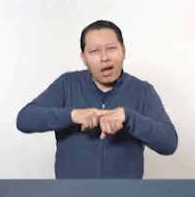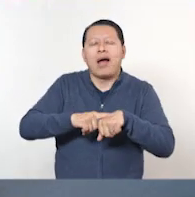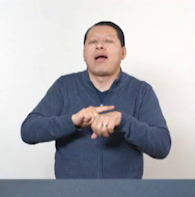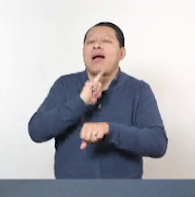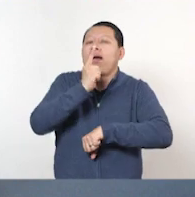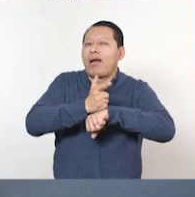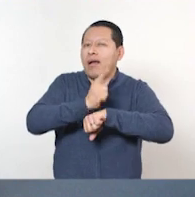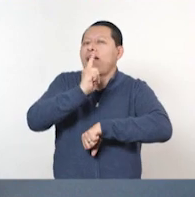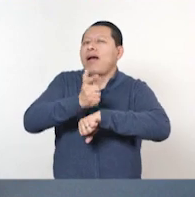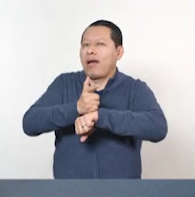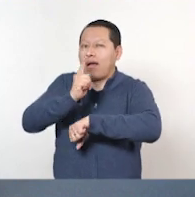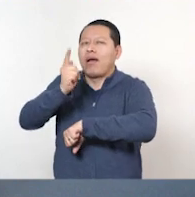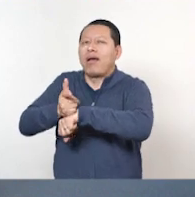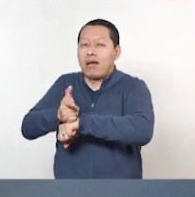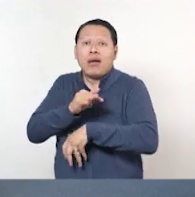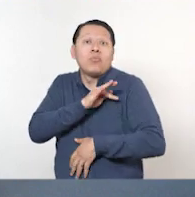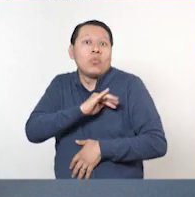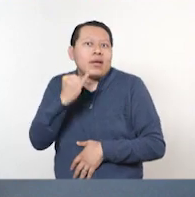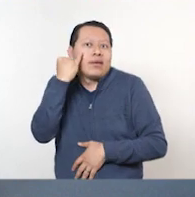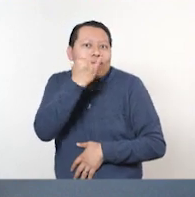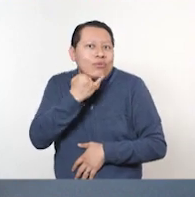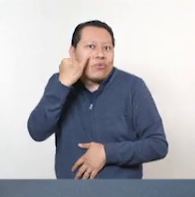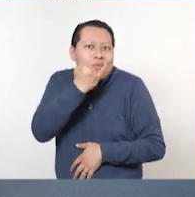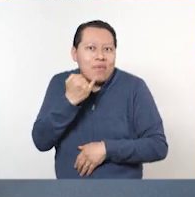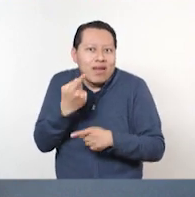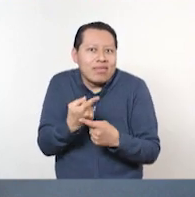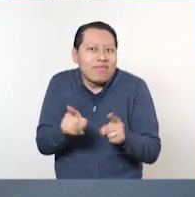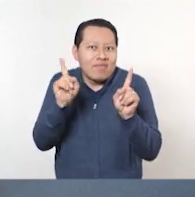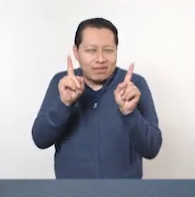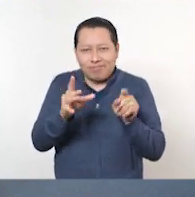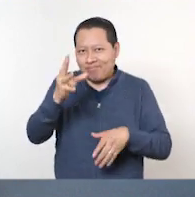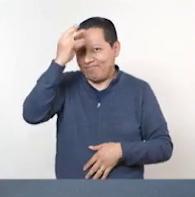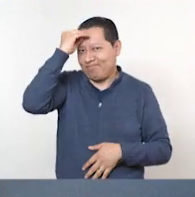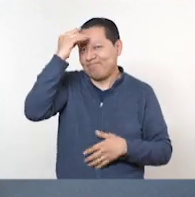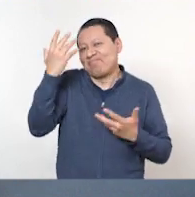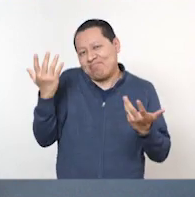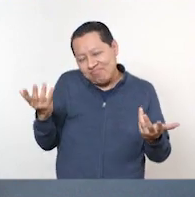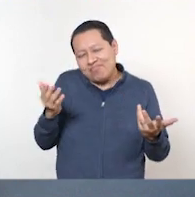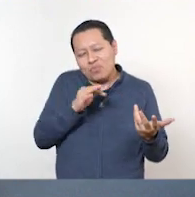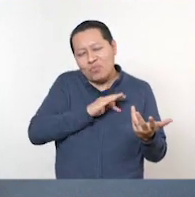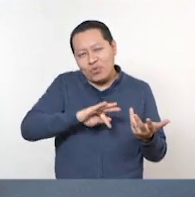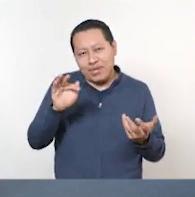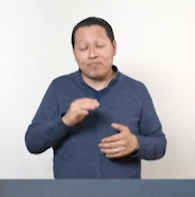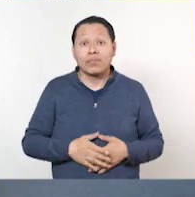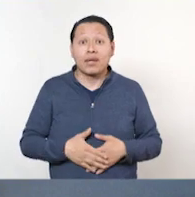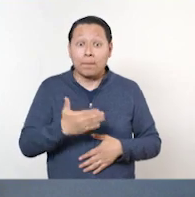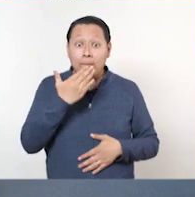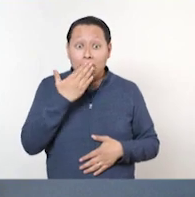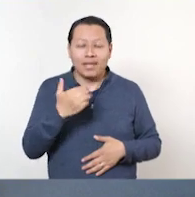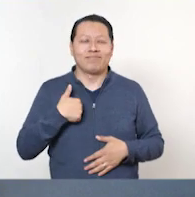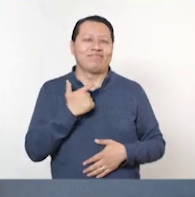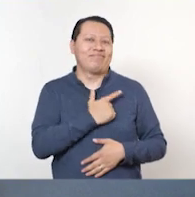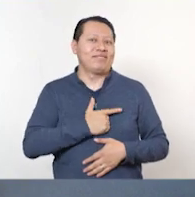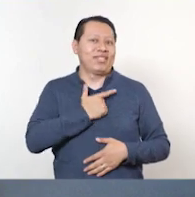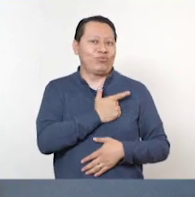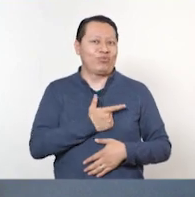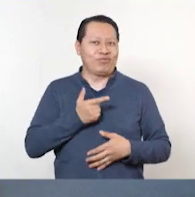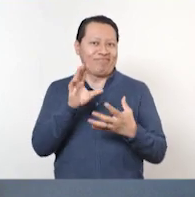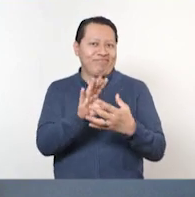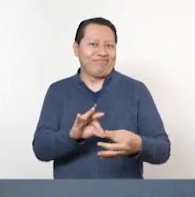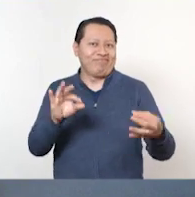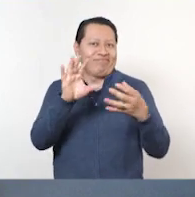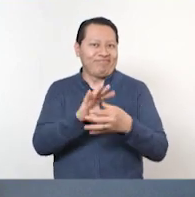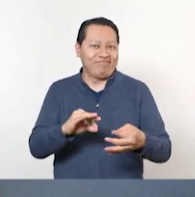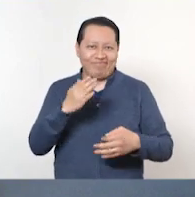entorno cultural, y quizá puedas aprender a hablar otra lengua diferente a la que ya hablas. Pues me ha dado mucho gusto compartir este espacio